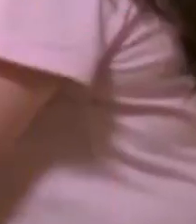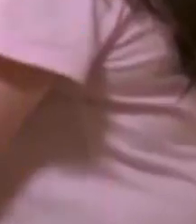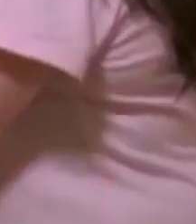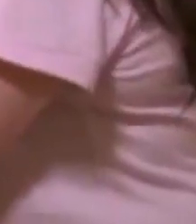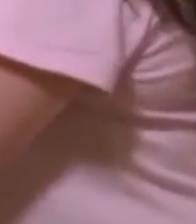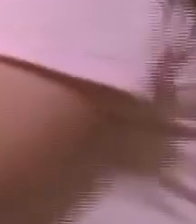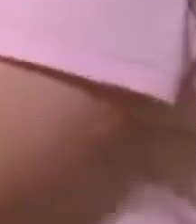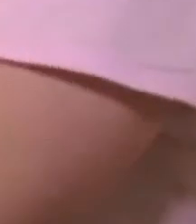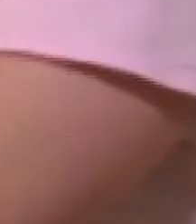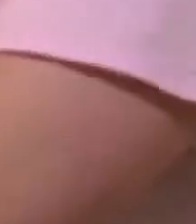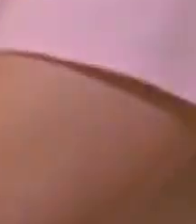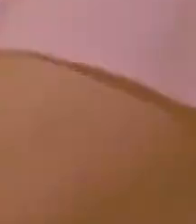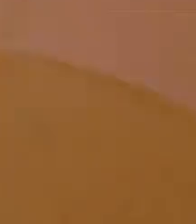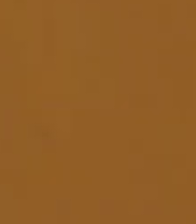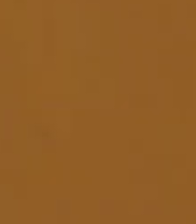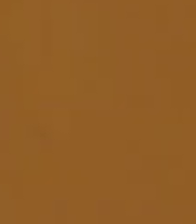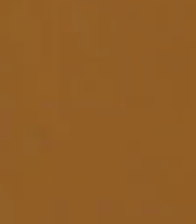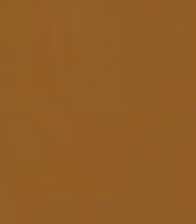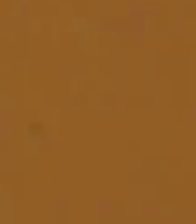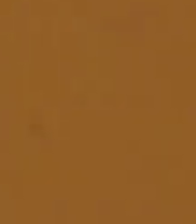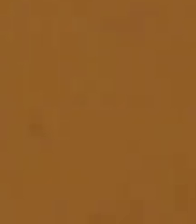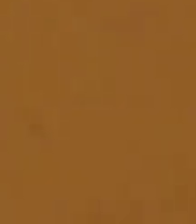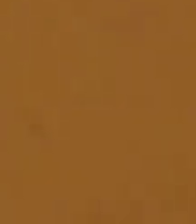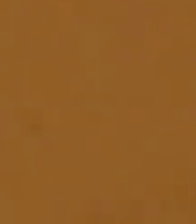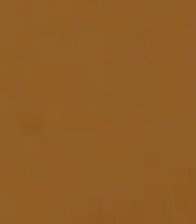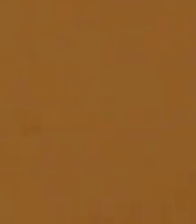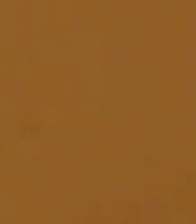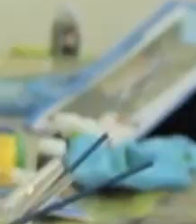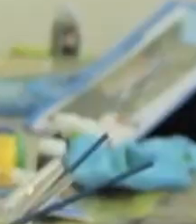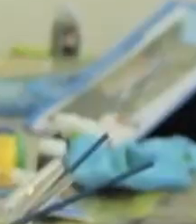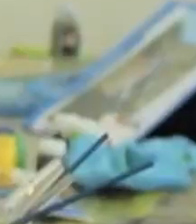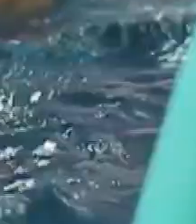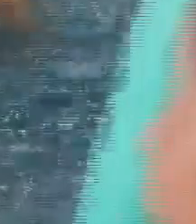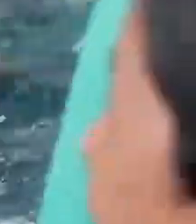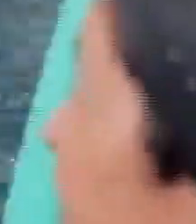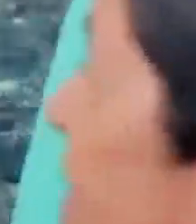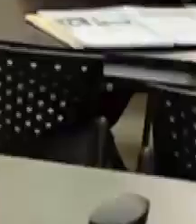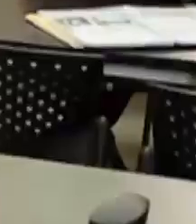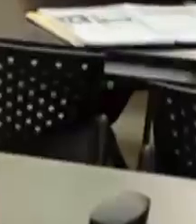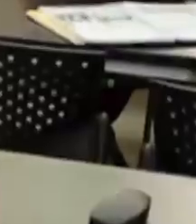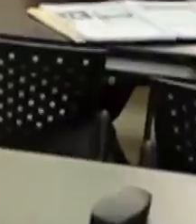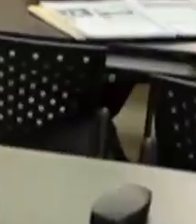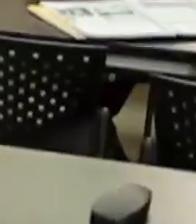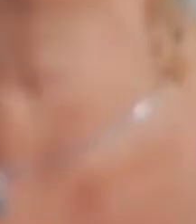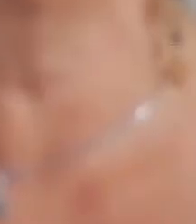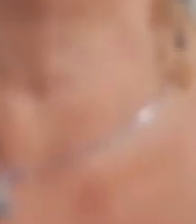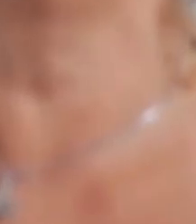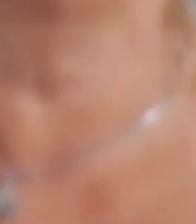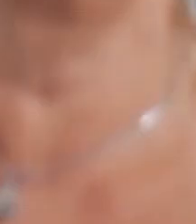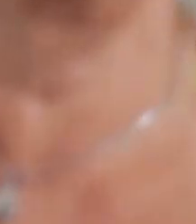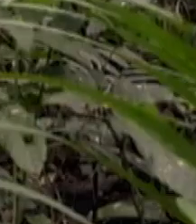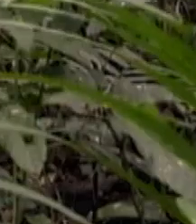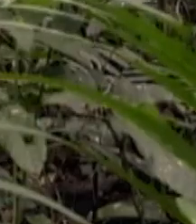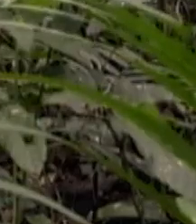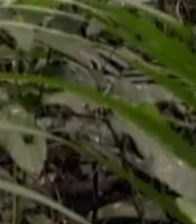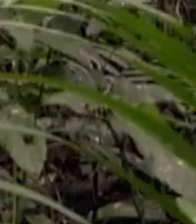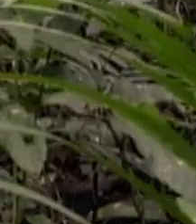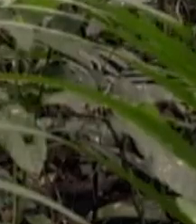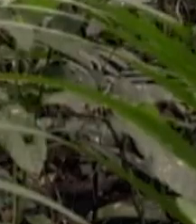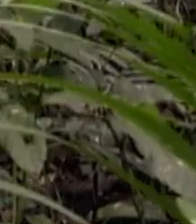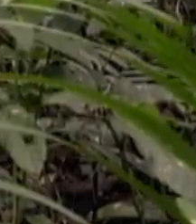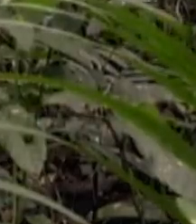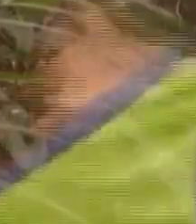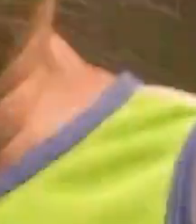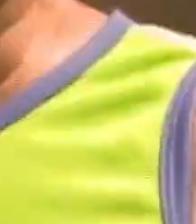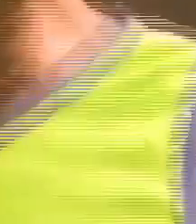Ajeco tiene una buena noticia para todas las personas mayores y sus familiares. Gracias a la televisión,